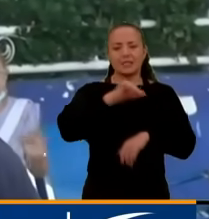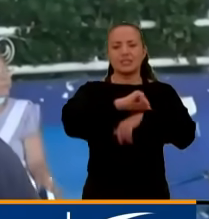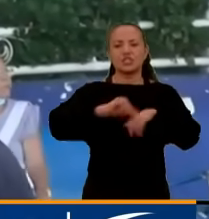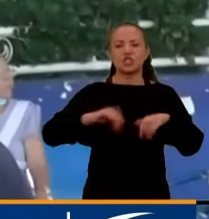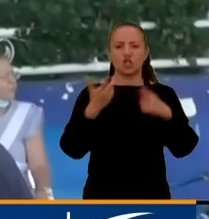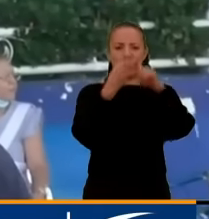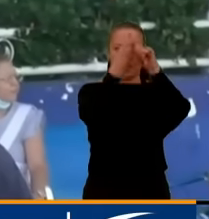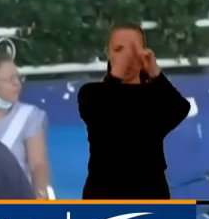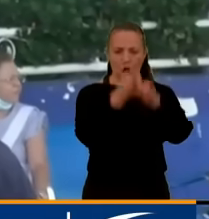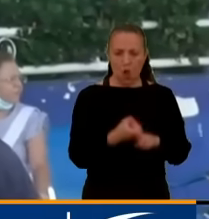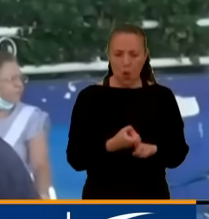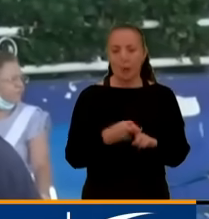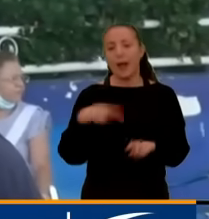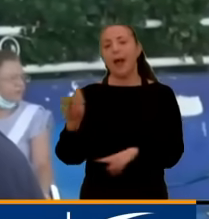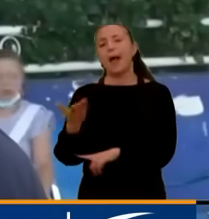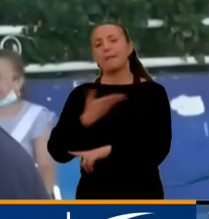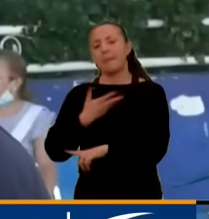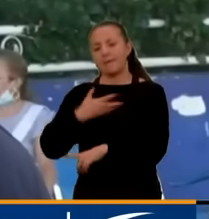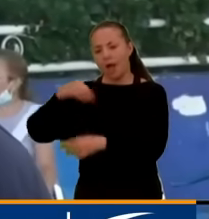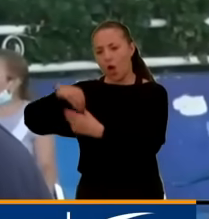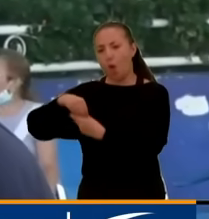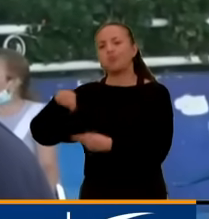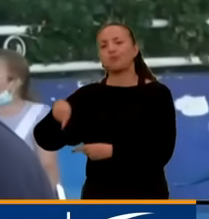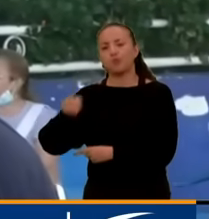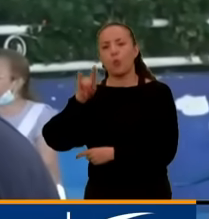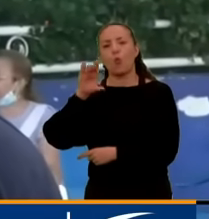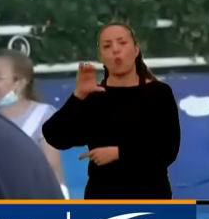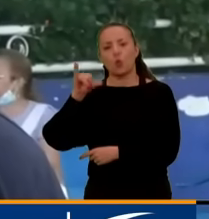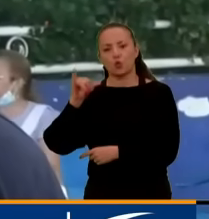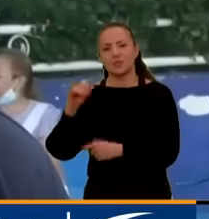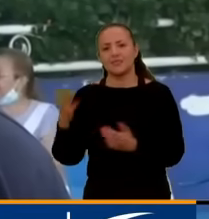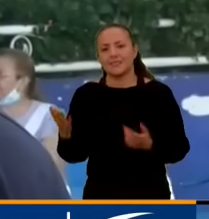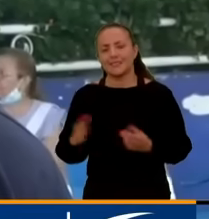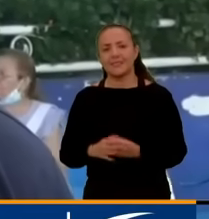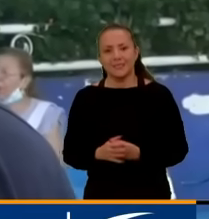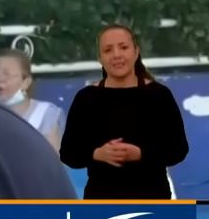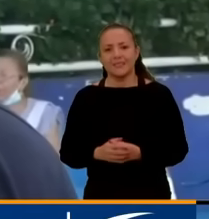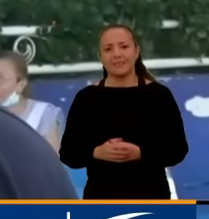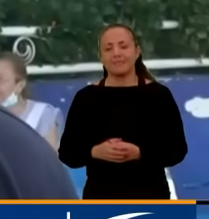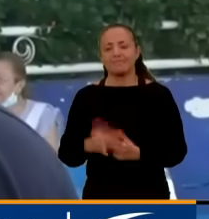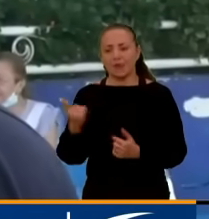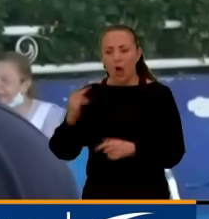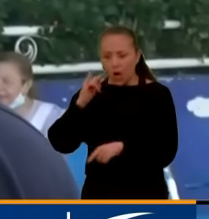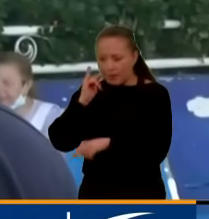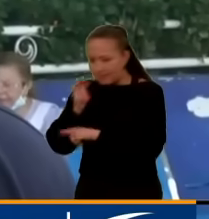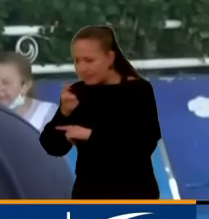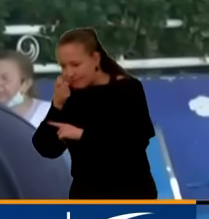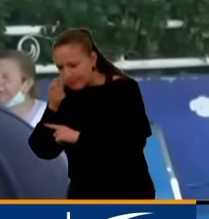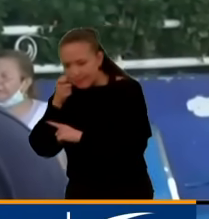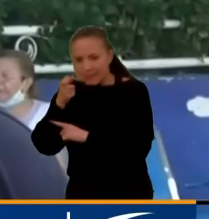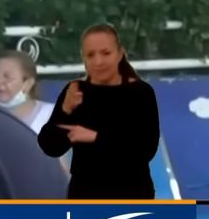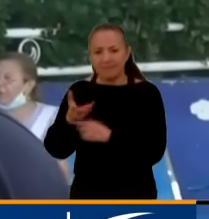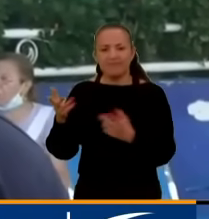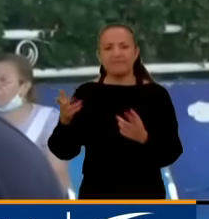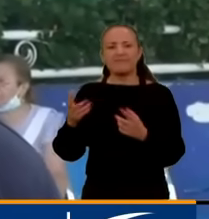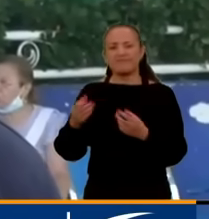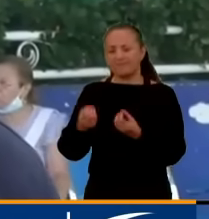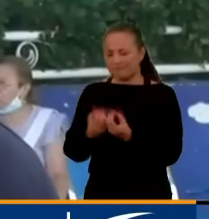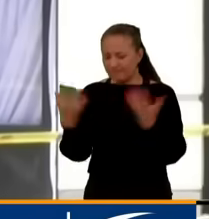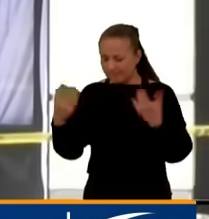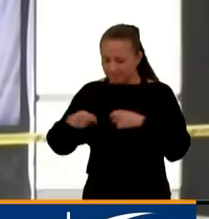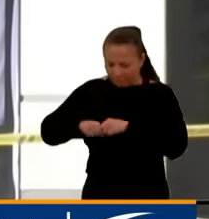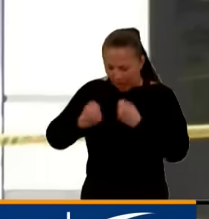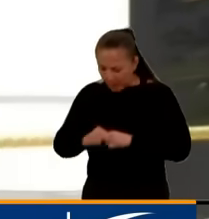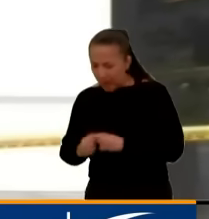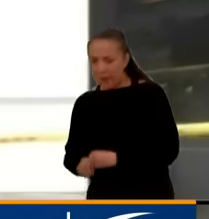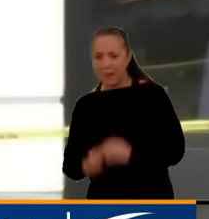columna. Y mi mamá se encuentra aquí en UCI también, está en observaciones, pues tiene diferentes, múltiples